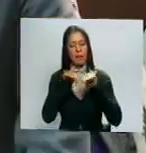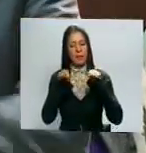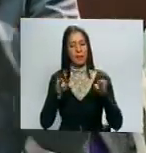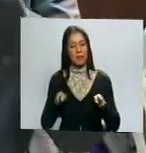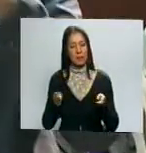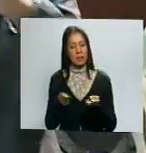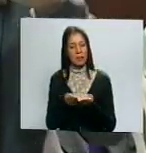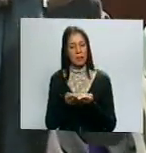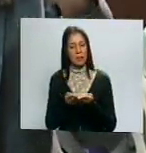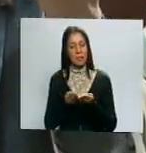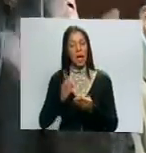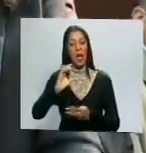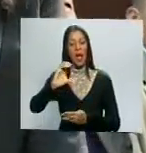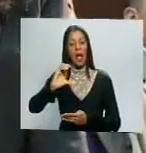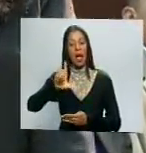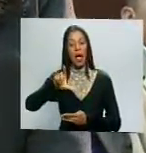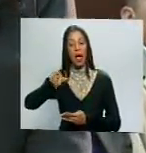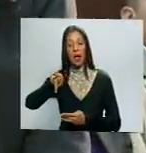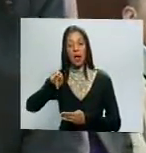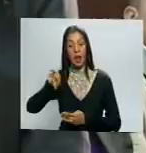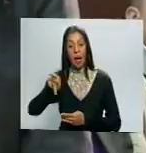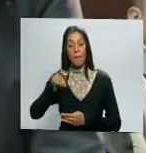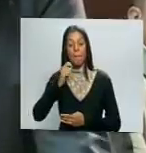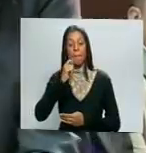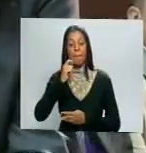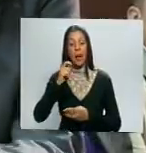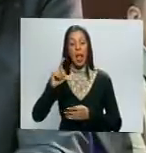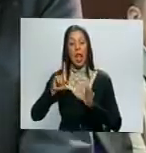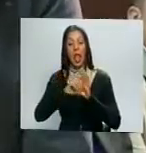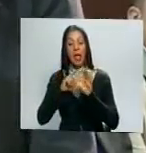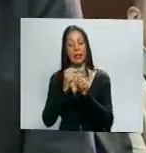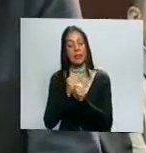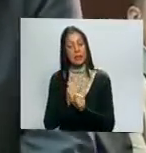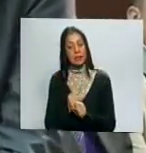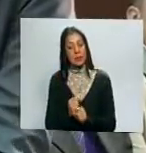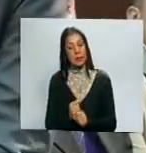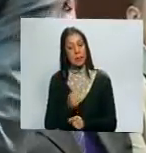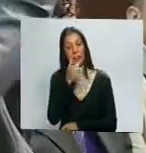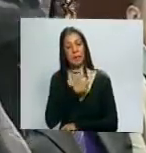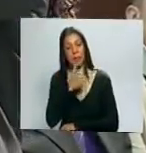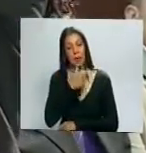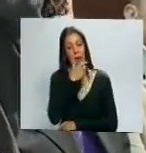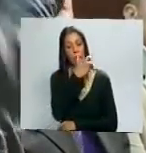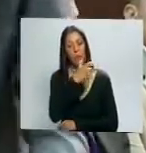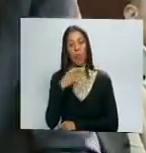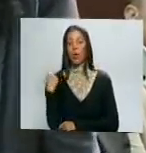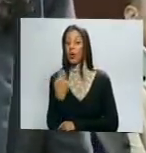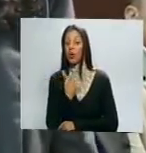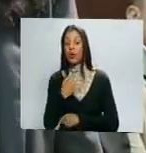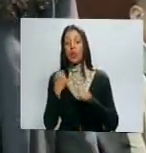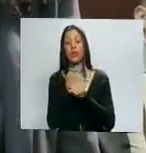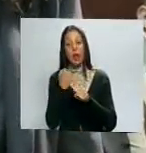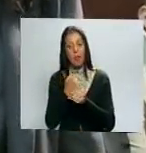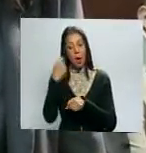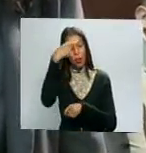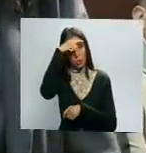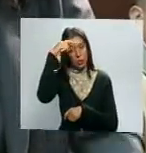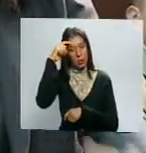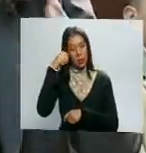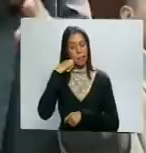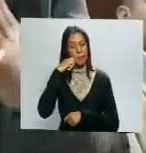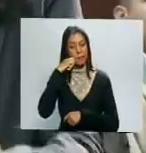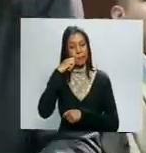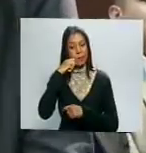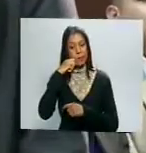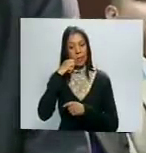la esperada y la tan esperada ley de los CLAP, para nosotros los trabajadores, el pueblo constituyente,